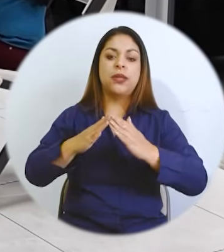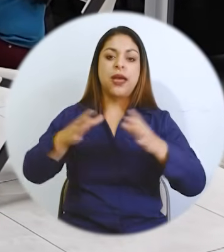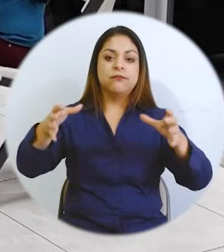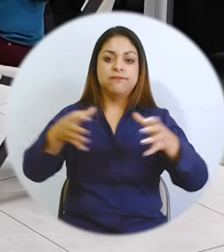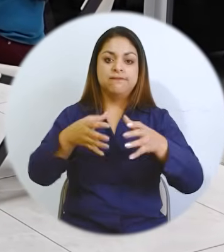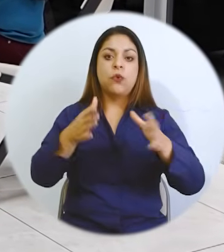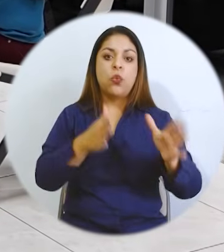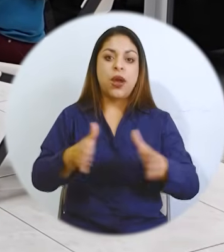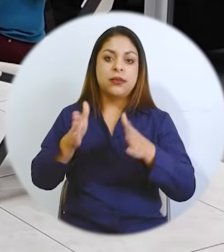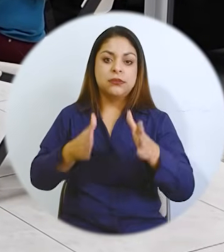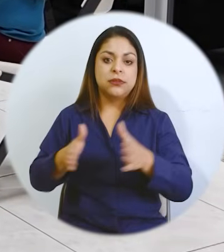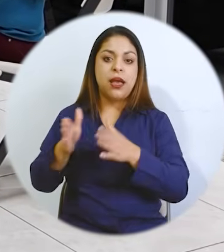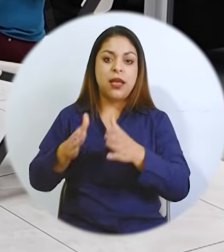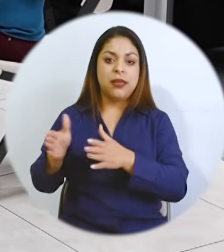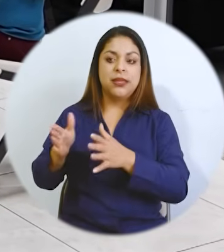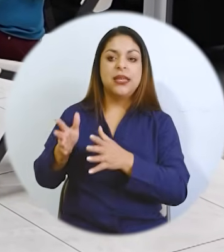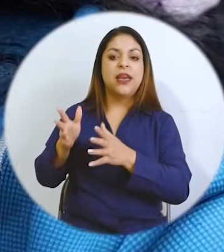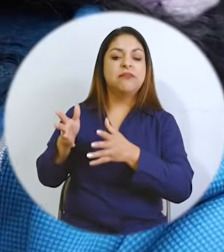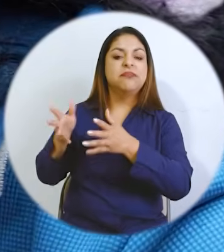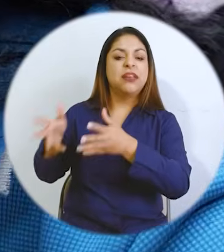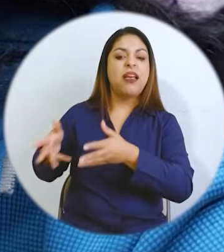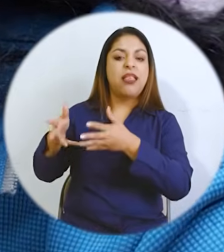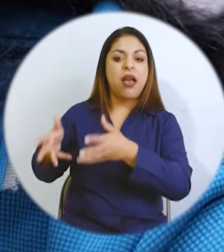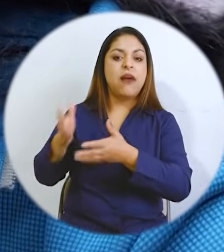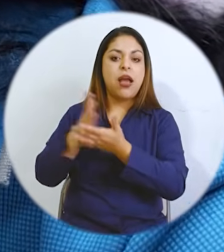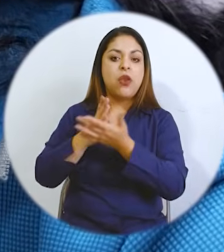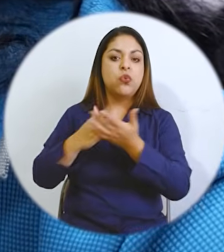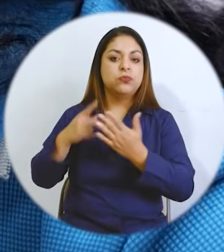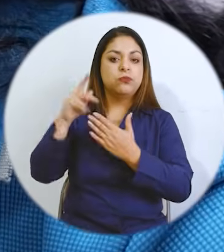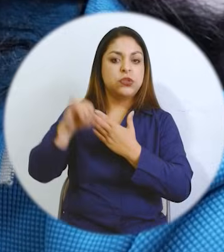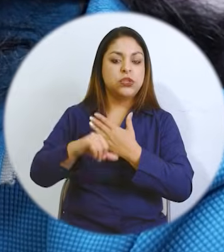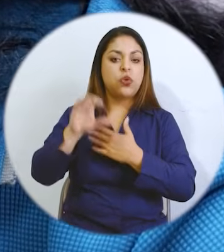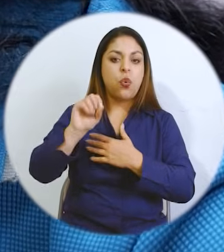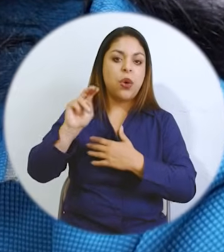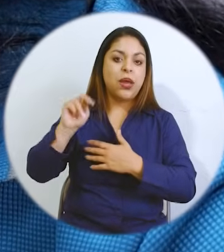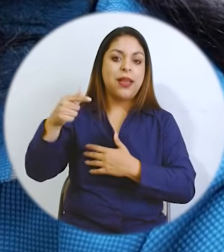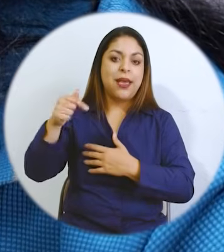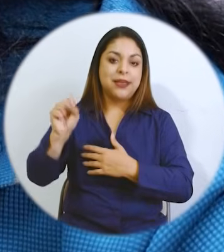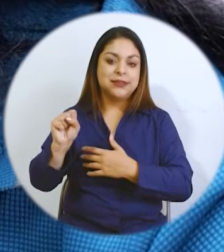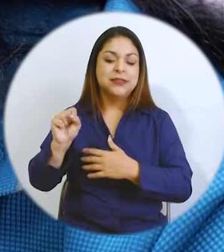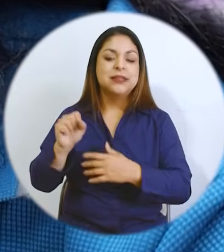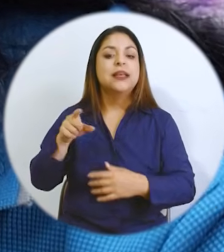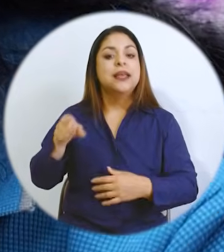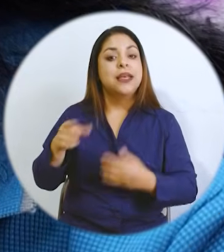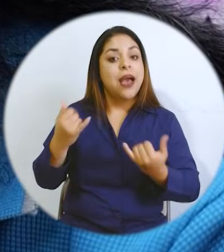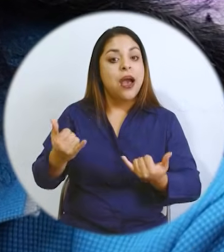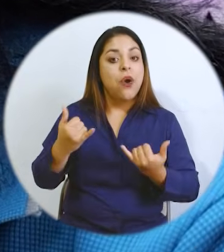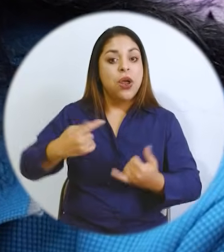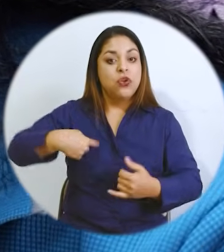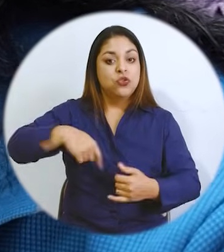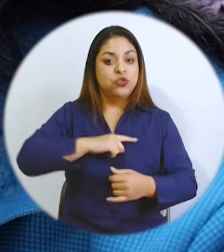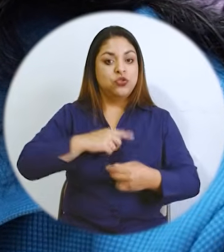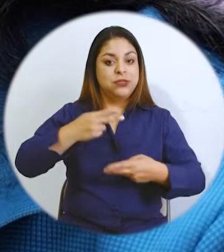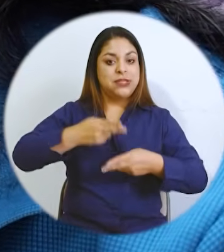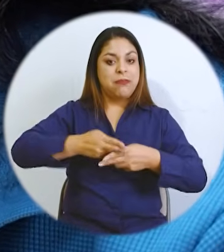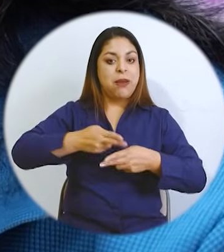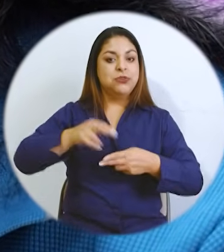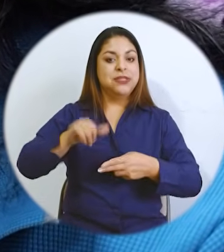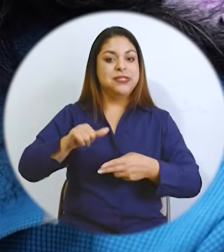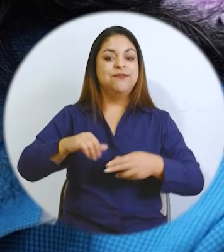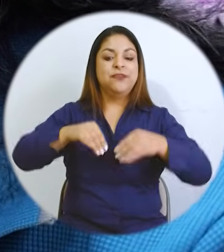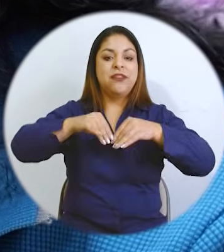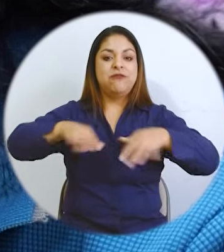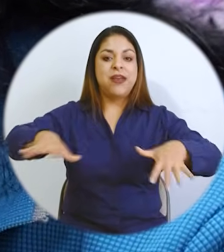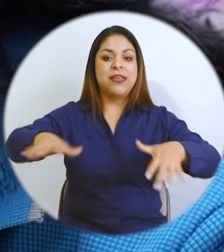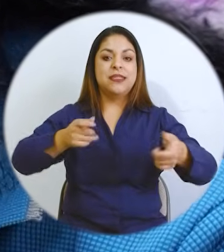mujeres organizados que quedaron de varios proyectos que implementaron algunas ONGs en ese año, y que el día de hoy nos llamamos así,